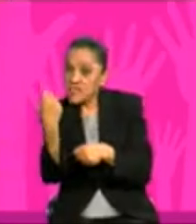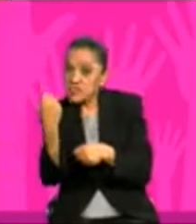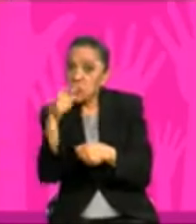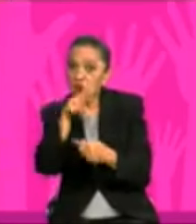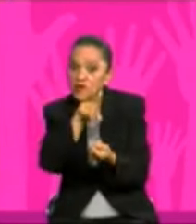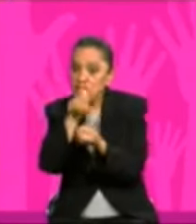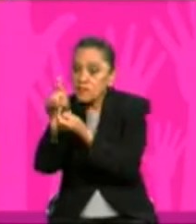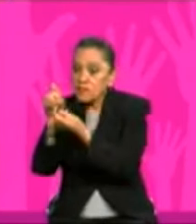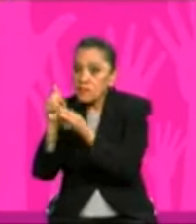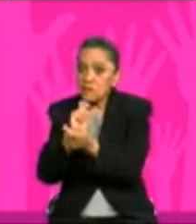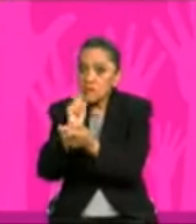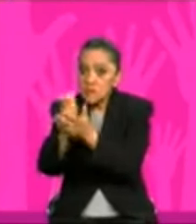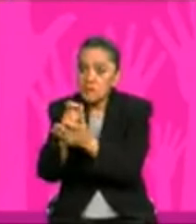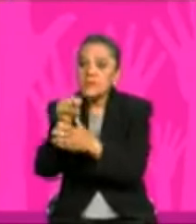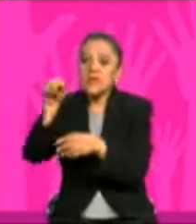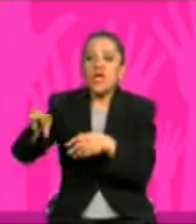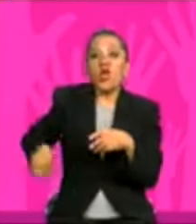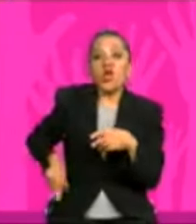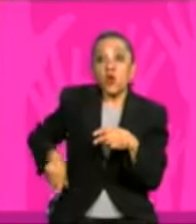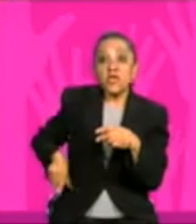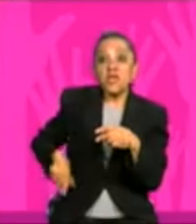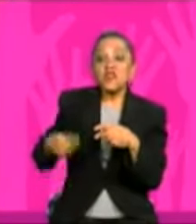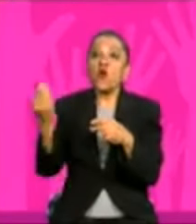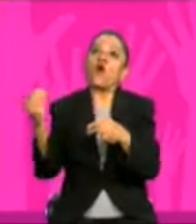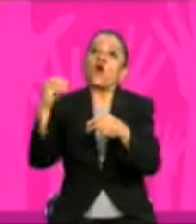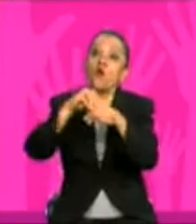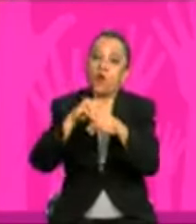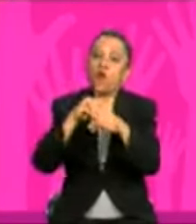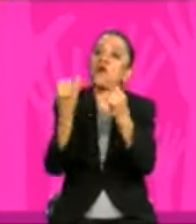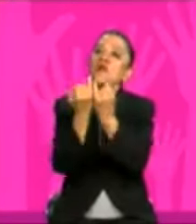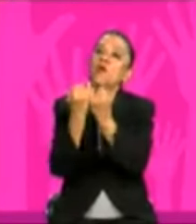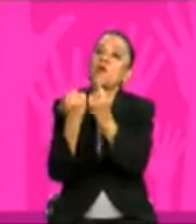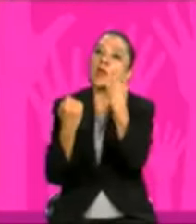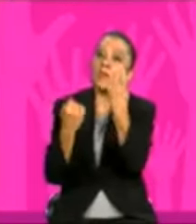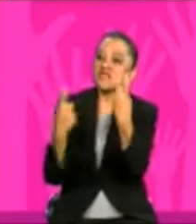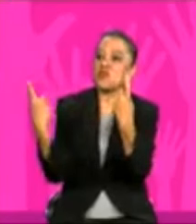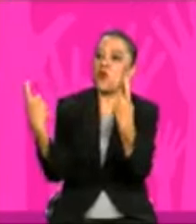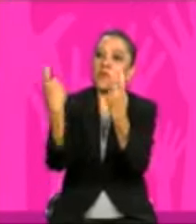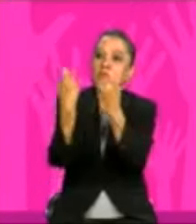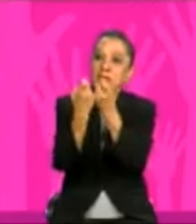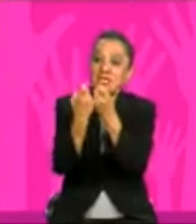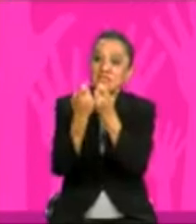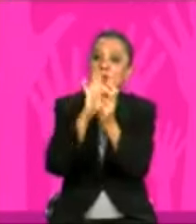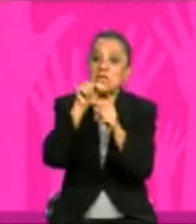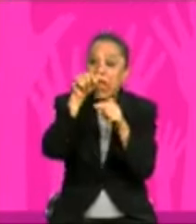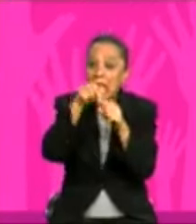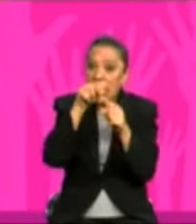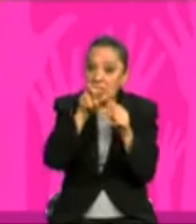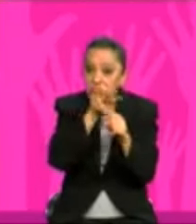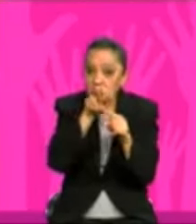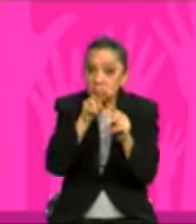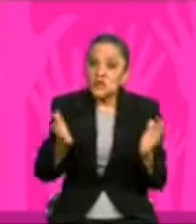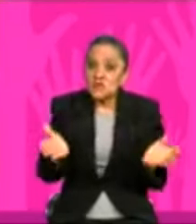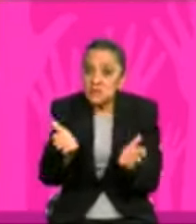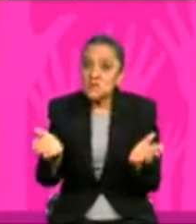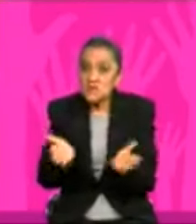estado aportara un peso más y esto se tradujera en promoción turística. Eso lo quitaron en